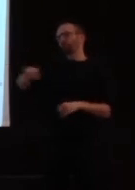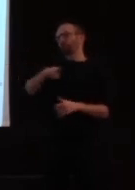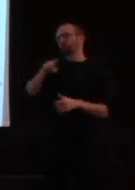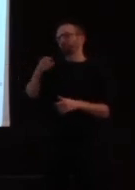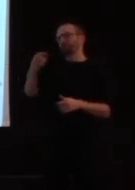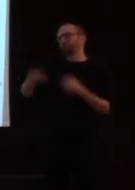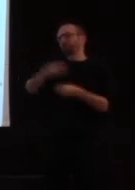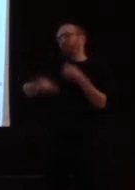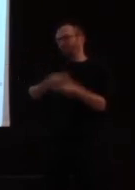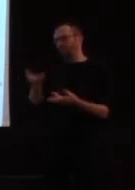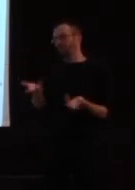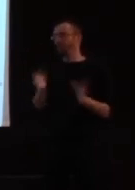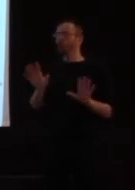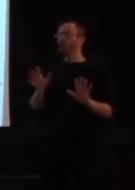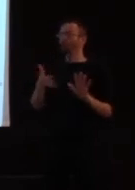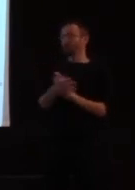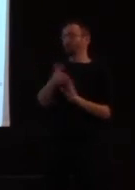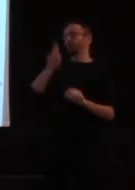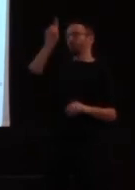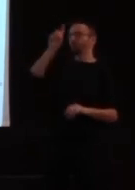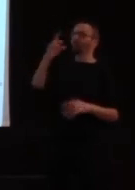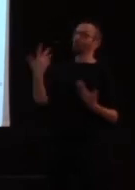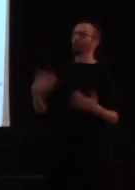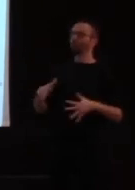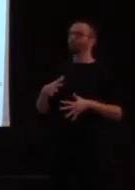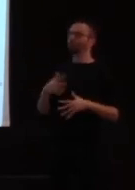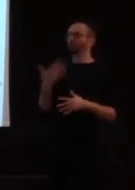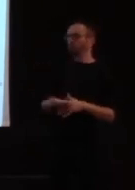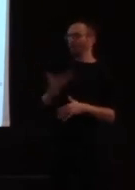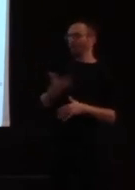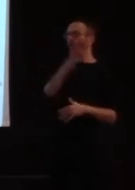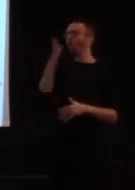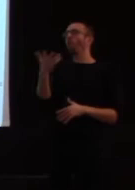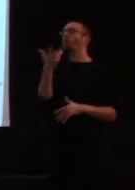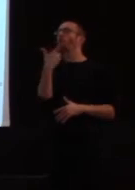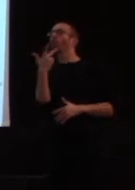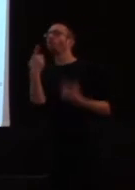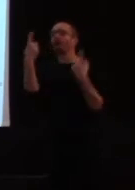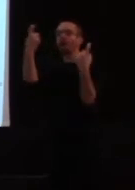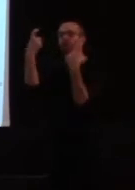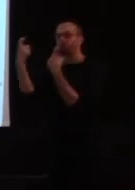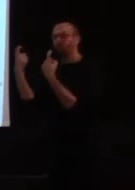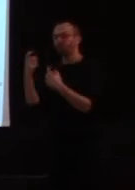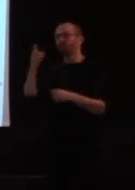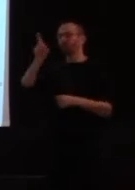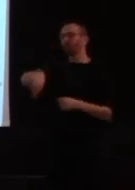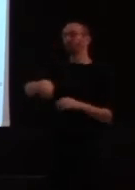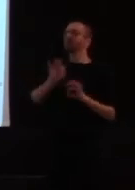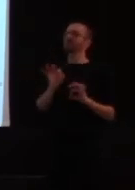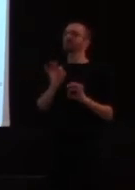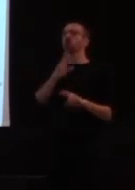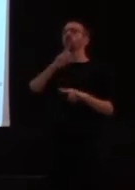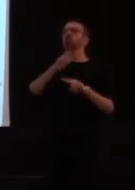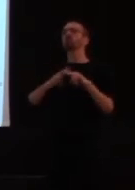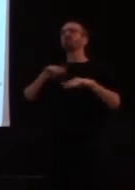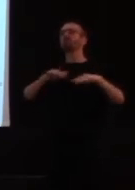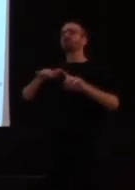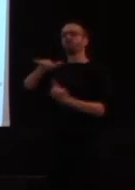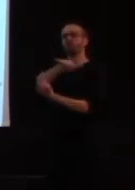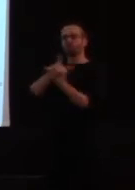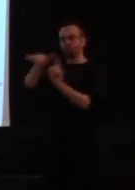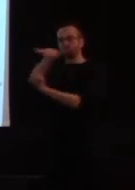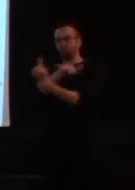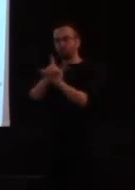mucha base a estos docentes, ¿no? El saber con quién estamos trabajando y también darnos cuenta de lo que llamamos la dinámica del contexto. Es decir, hay